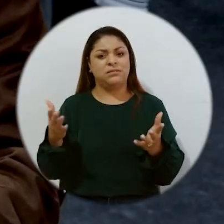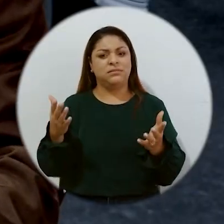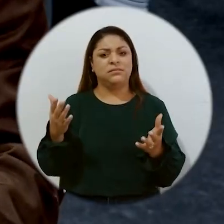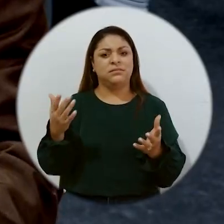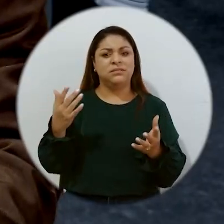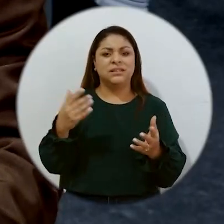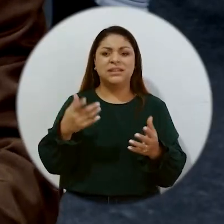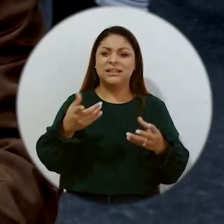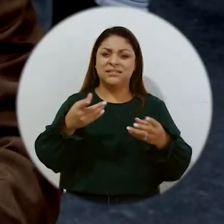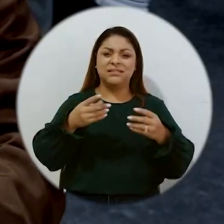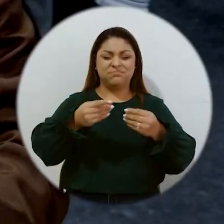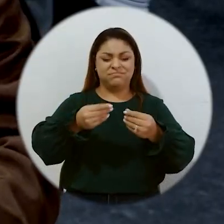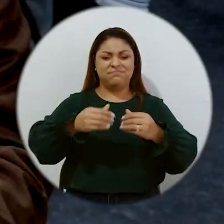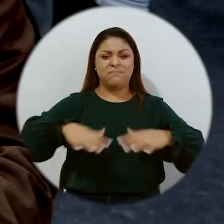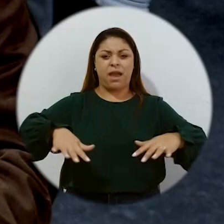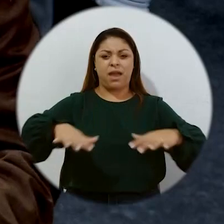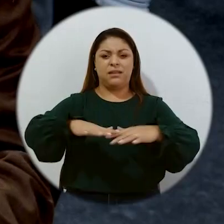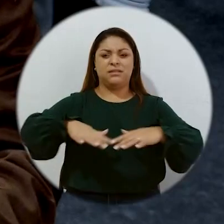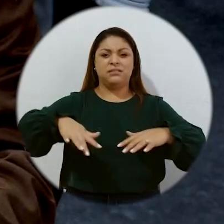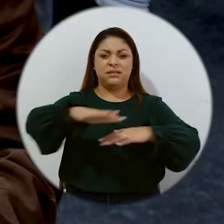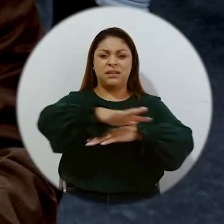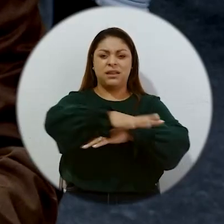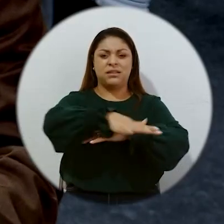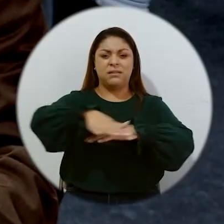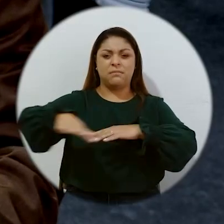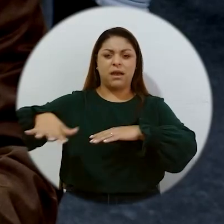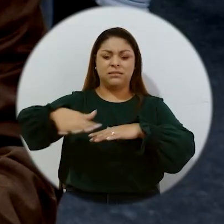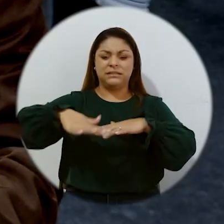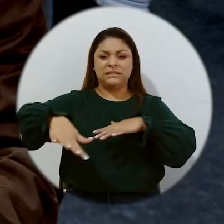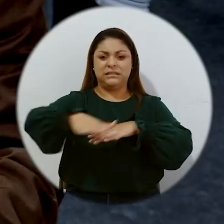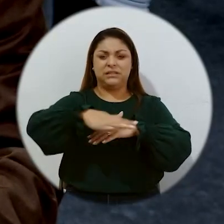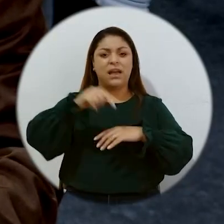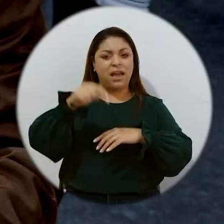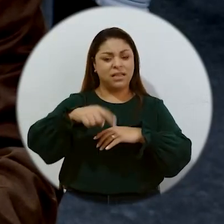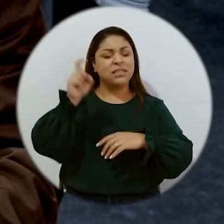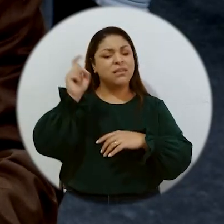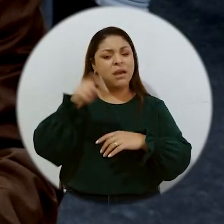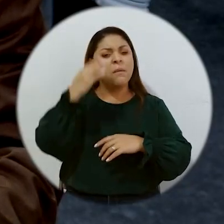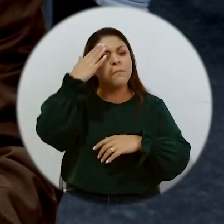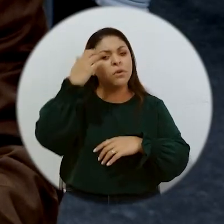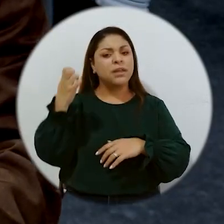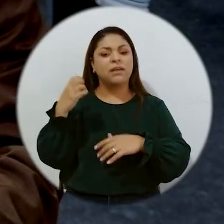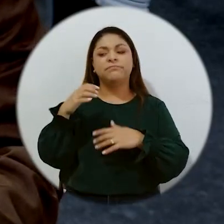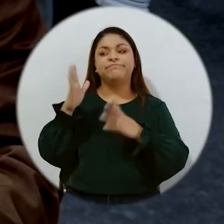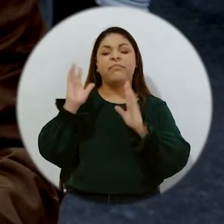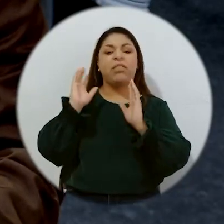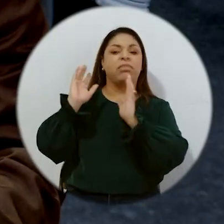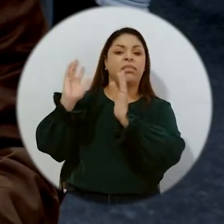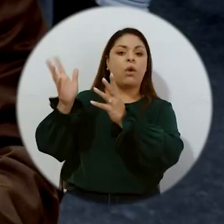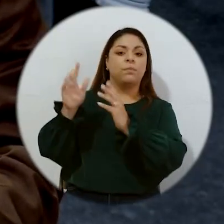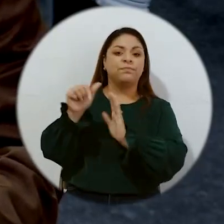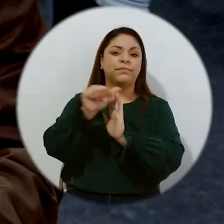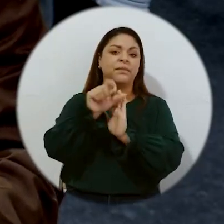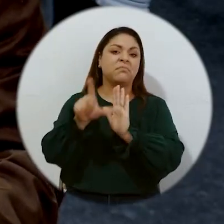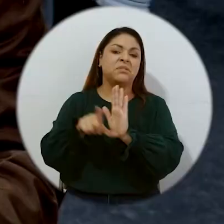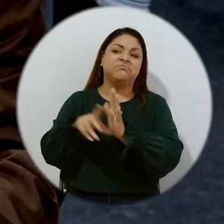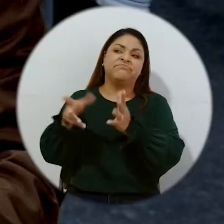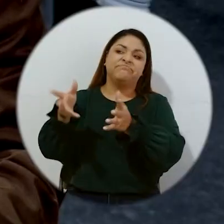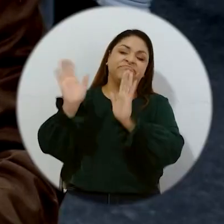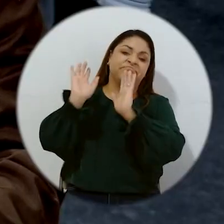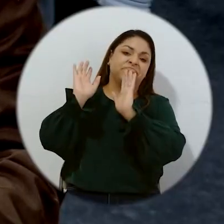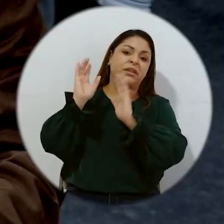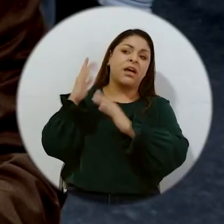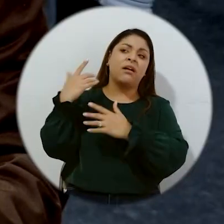algunas cosas en su mar territorial. Y hablo de que dejó en la Asamblea Legislativa